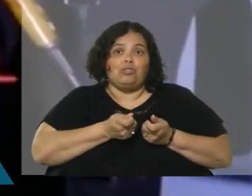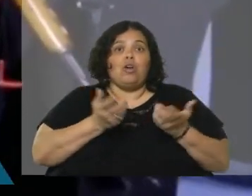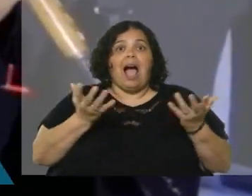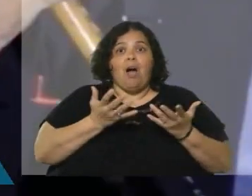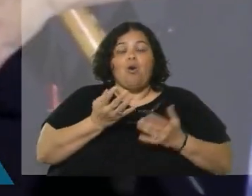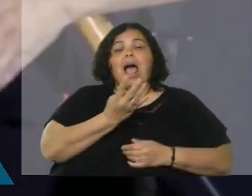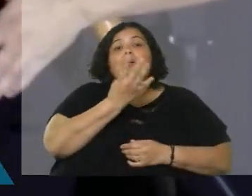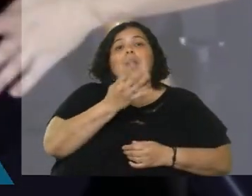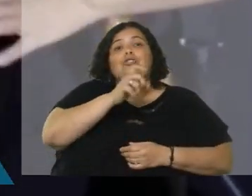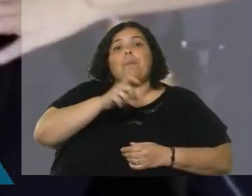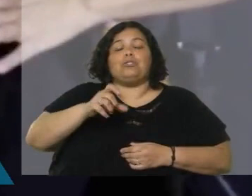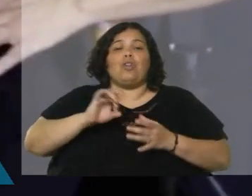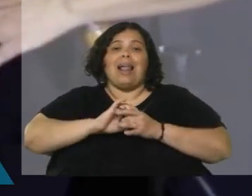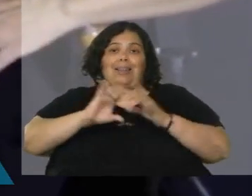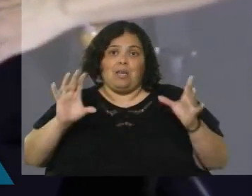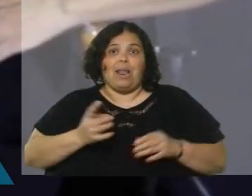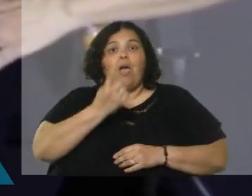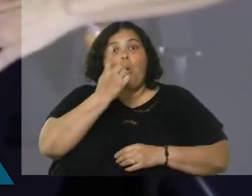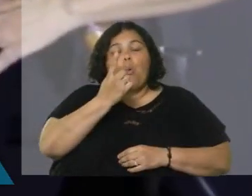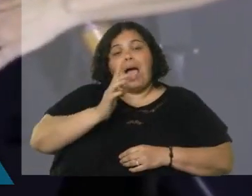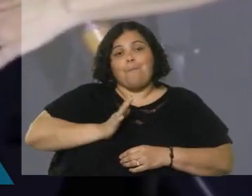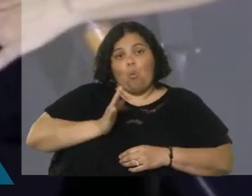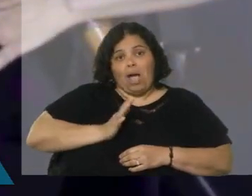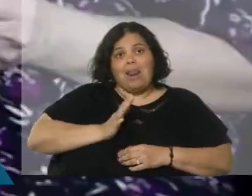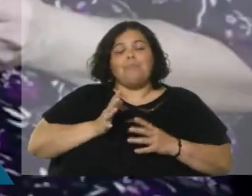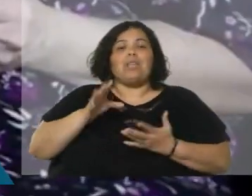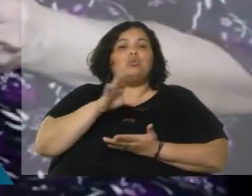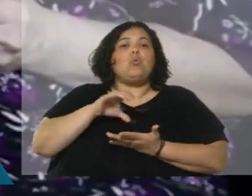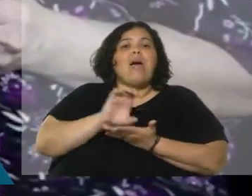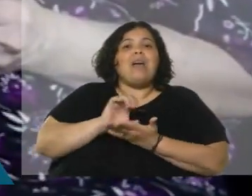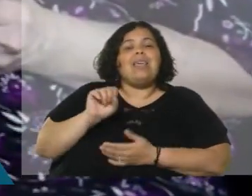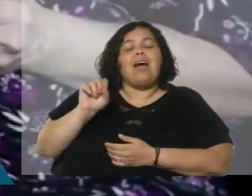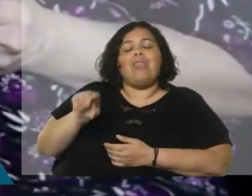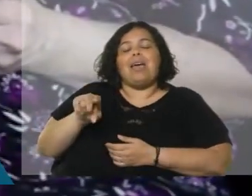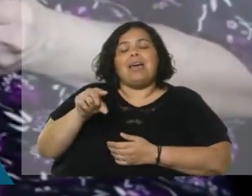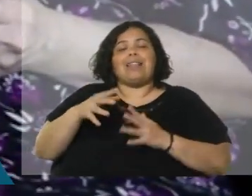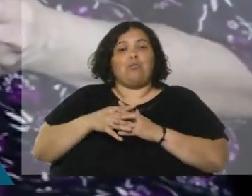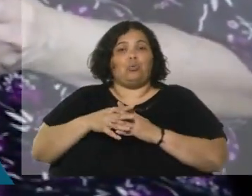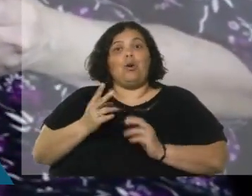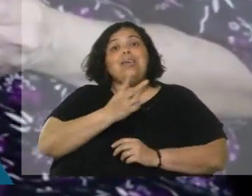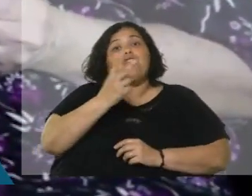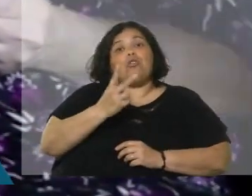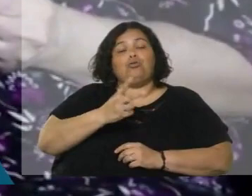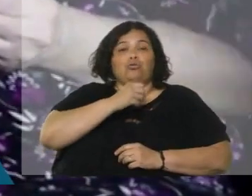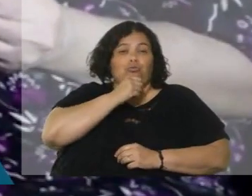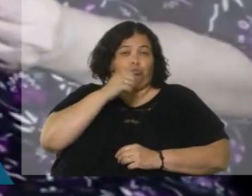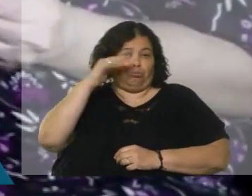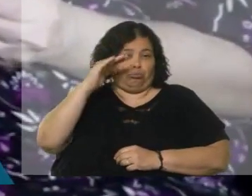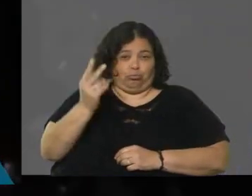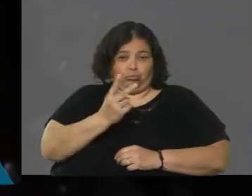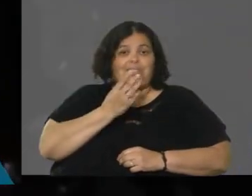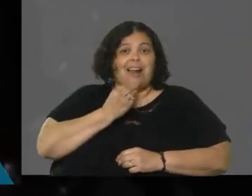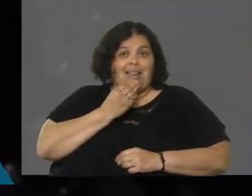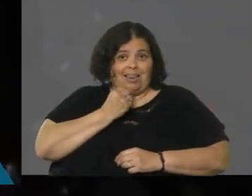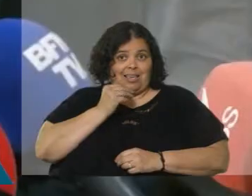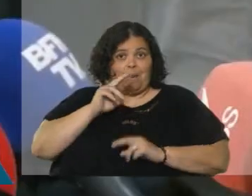cuatro personas una mujer y su hija con ciudadanía de Estados Unidos y dos ancianas israelíes en la noche del martes en declaraciones a la